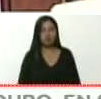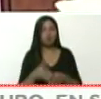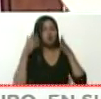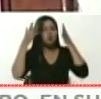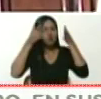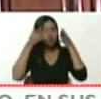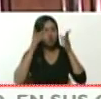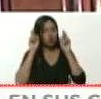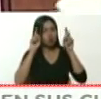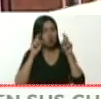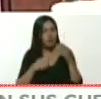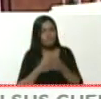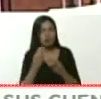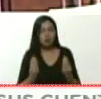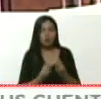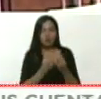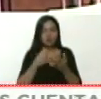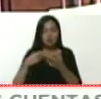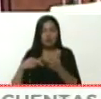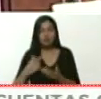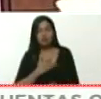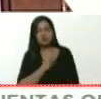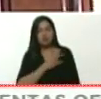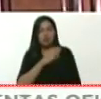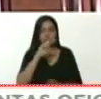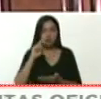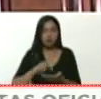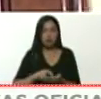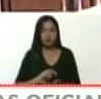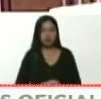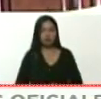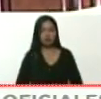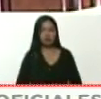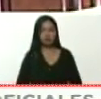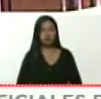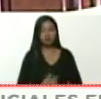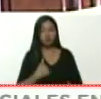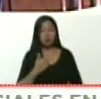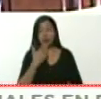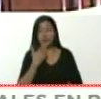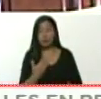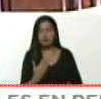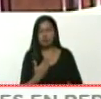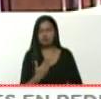formación con el acompañamiento de diferentes universidades nacionales. Yo le pedí